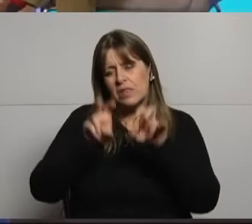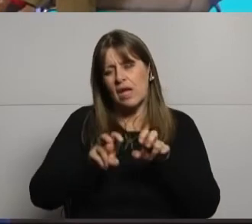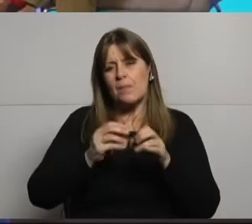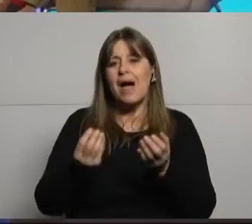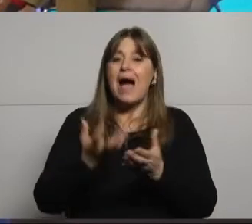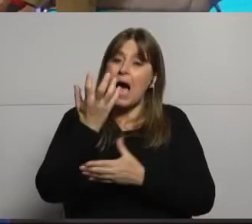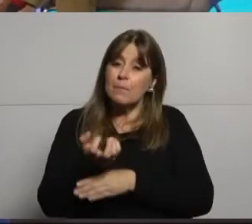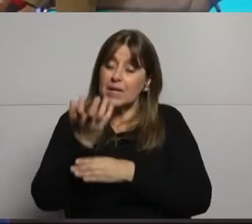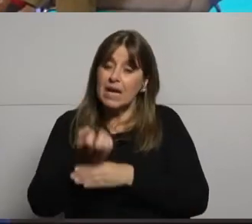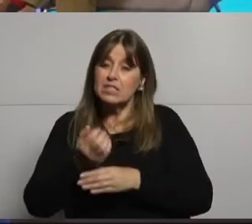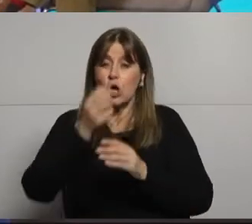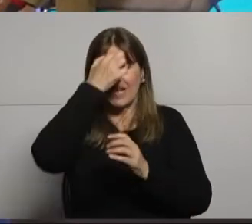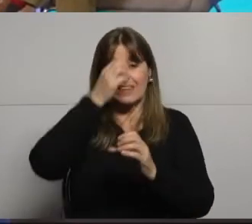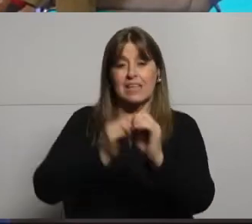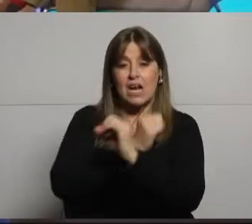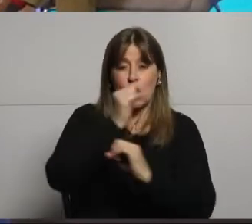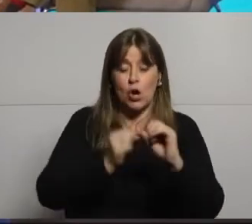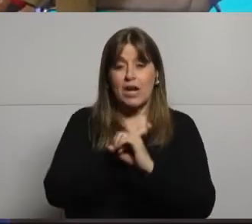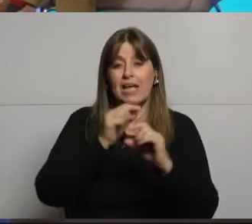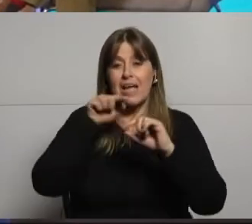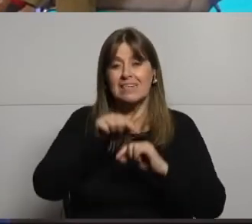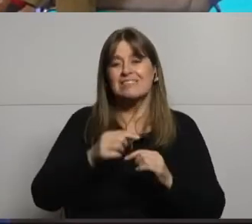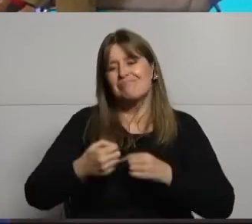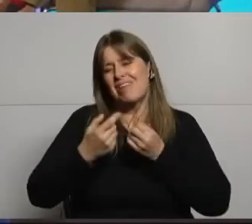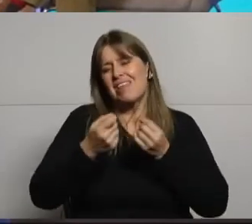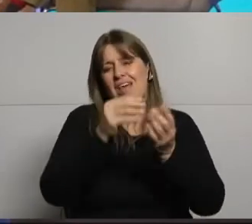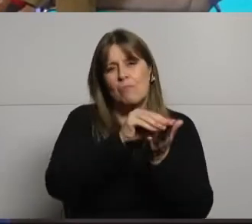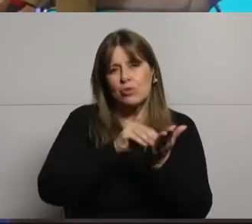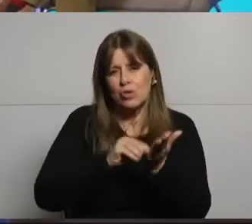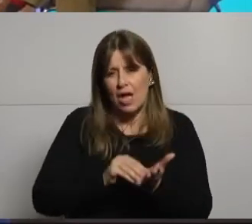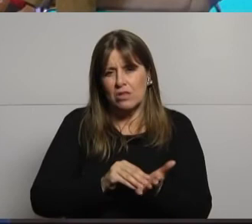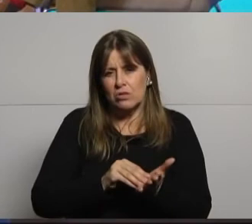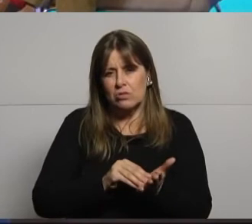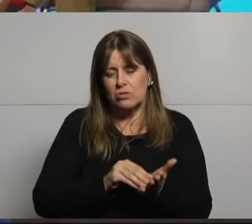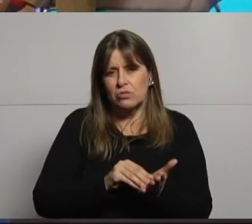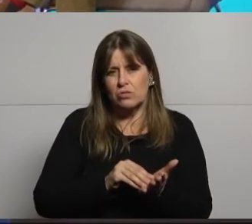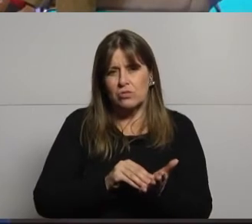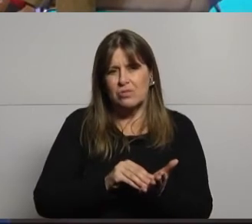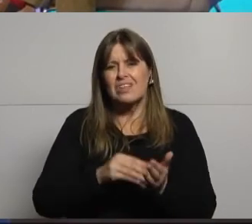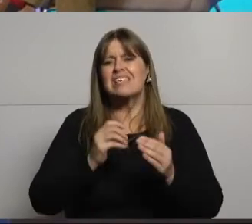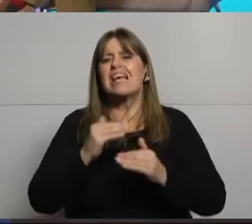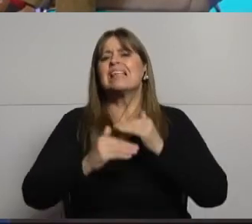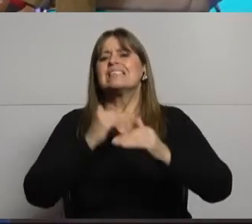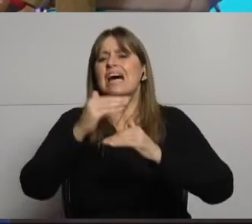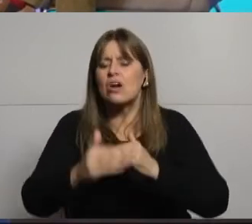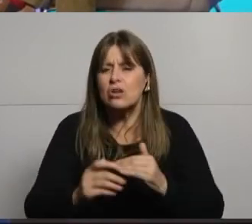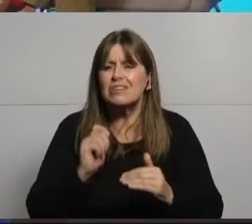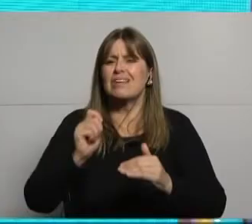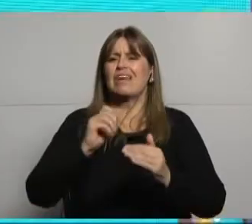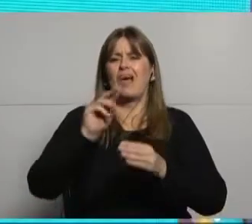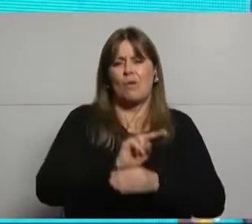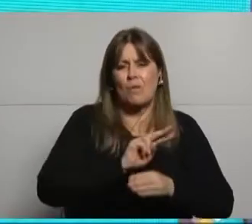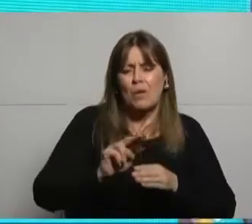hablando de aplicaciones, de tecnología, se genera un montón de datos, pero bueno, ¿quién desarrolla, quién